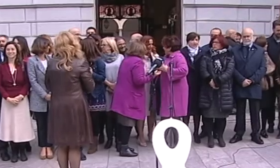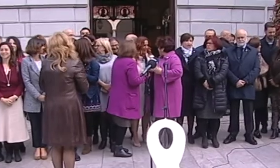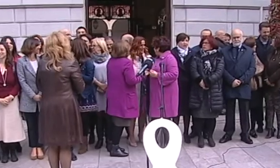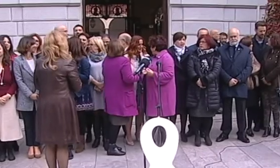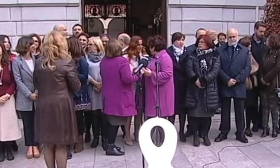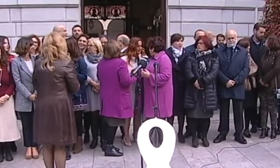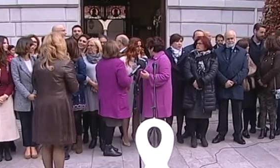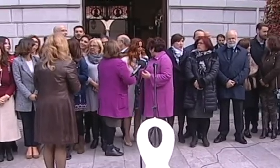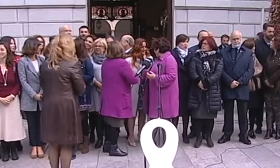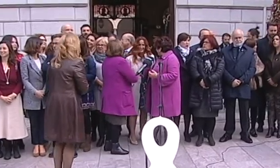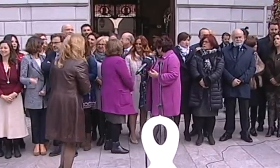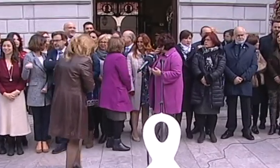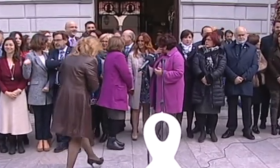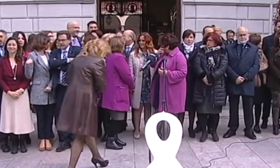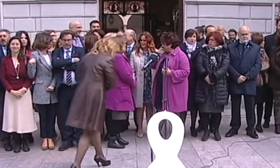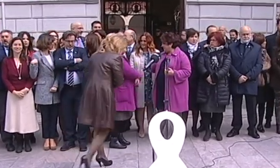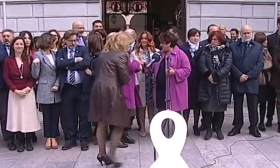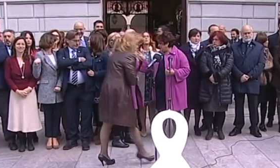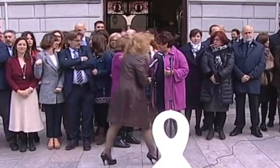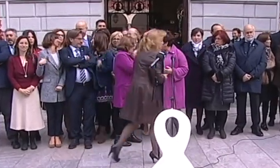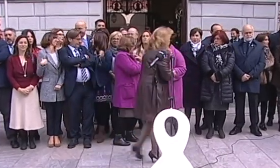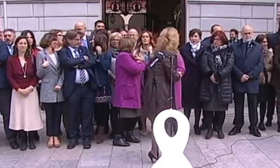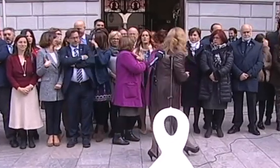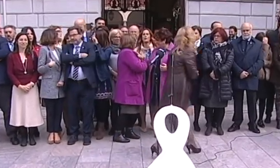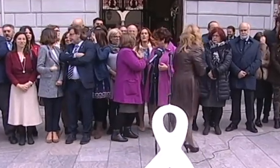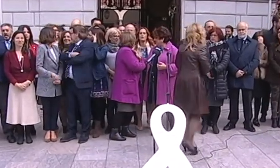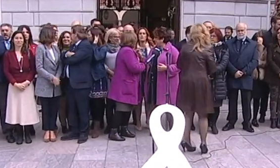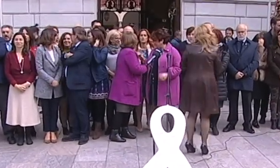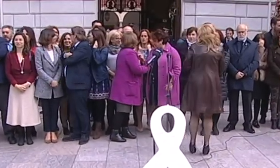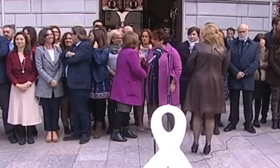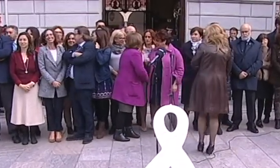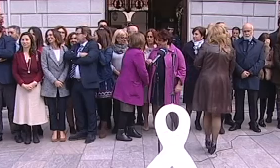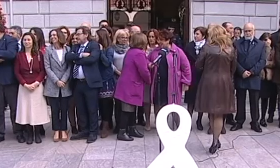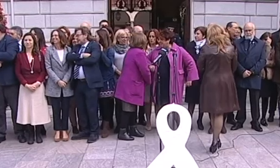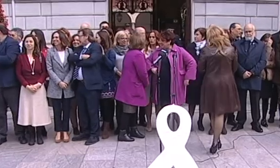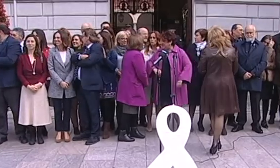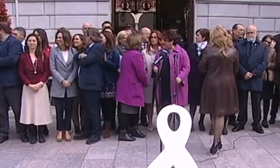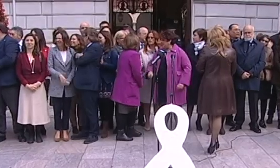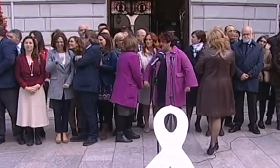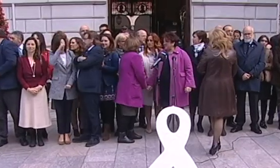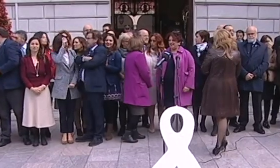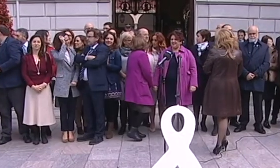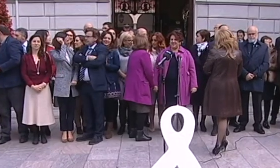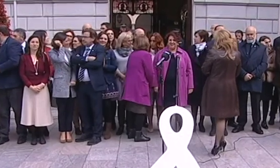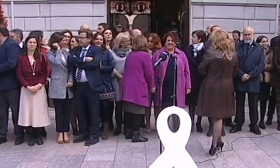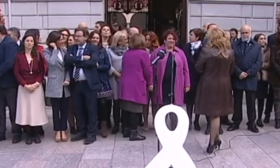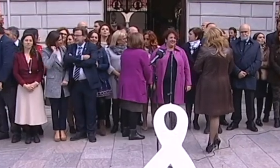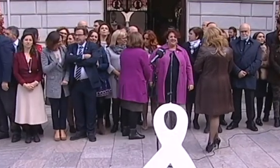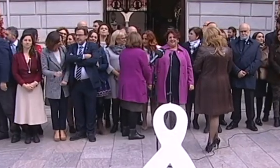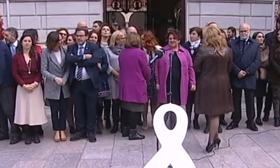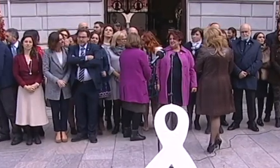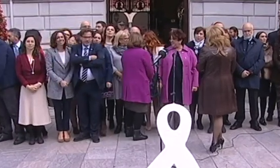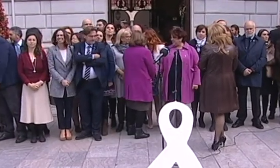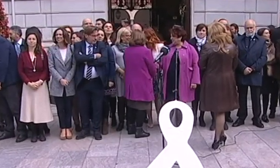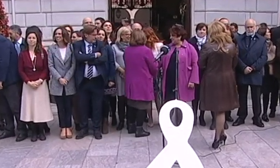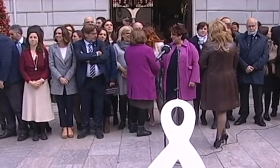vídeos de todo lo que suceda en la Plaza del Carmen. Recuerden, en directo se lo está contando la Televisión Municipal de Granada, TG7, todo